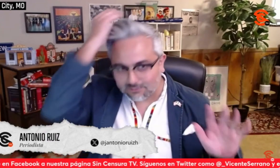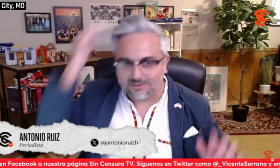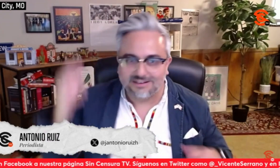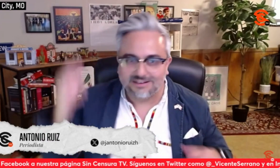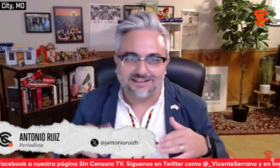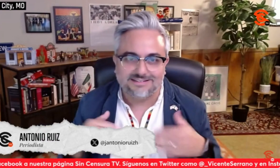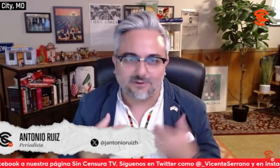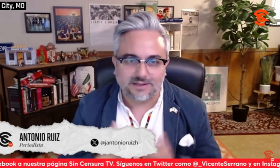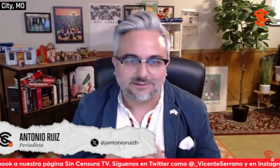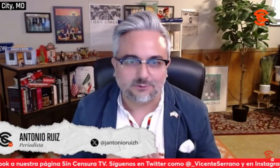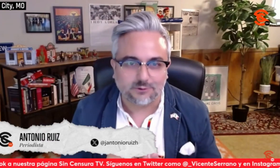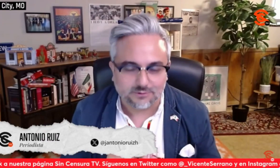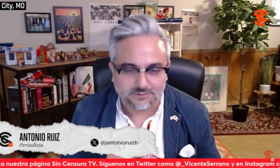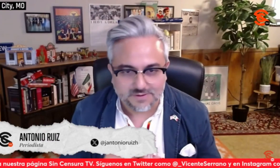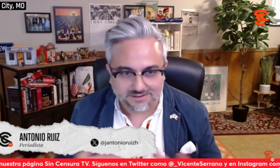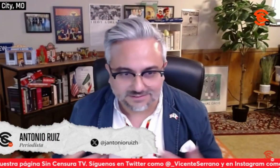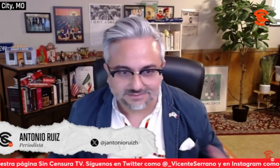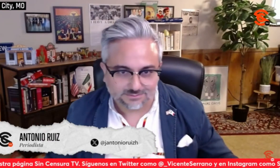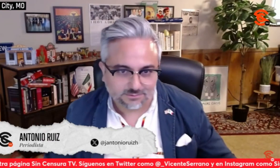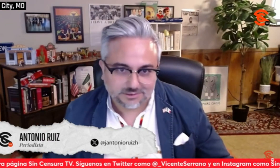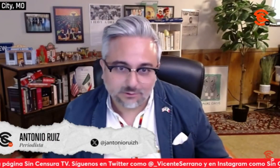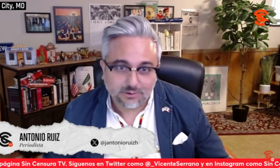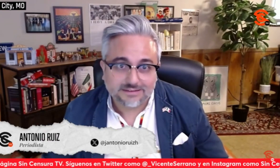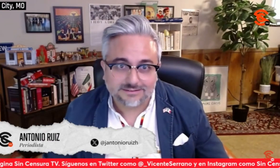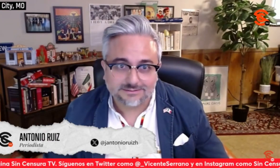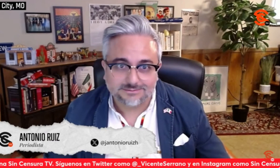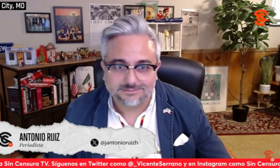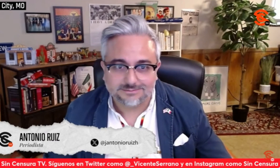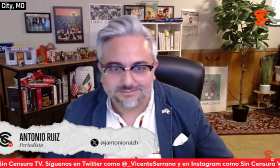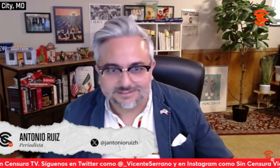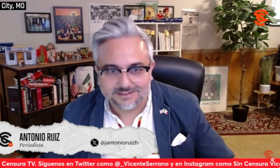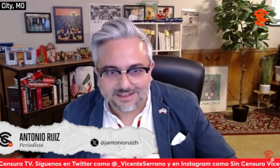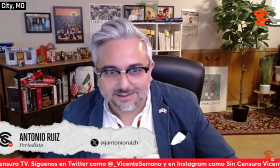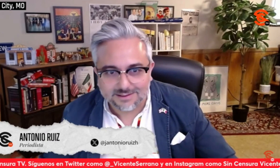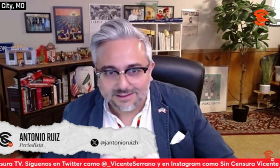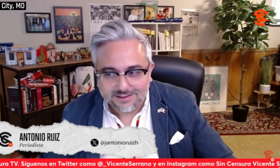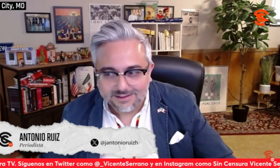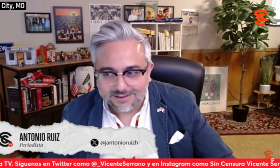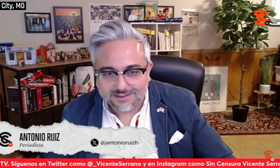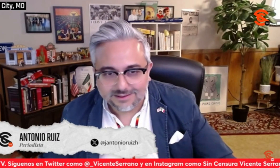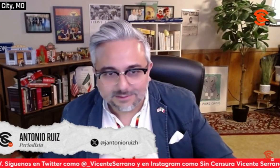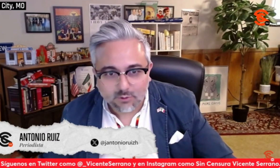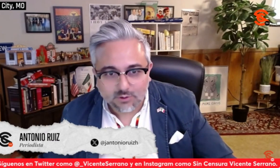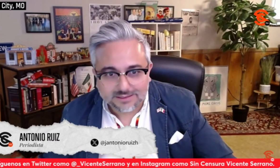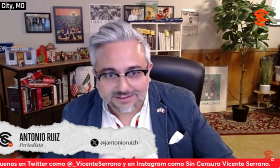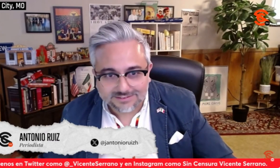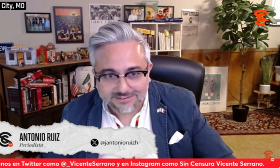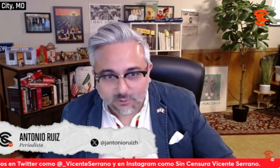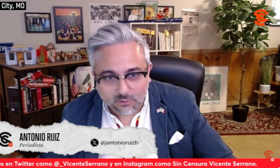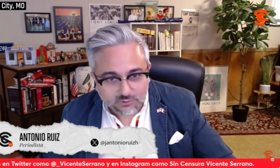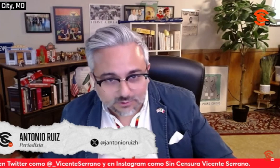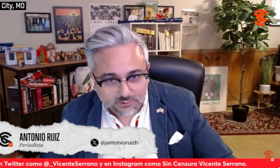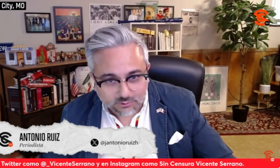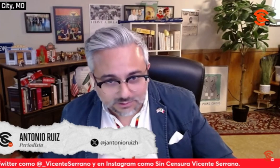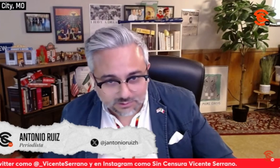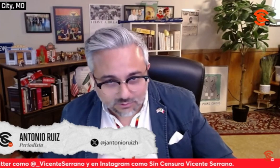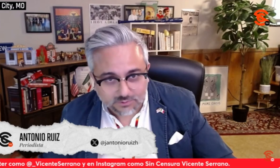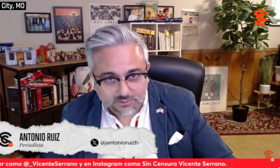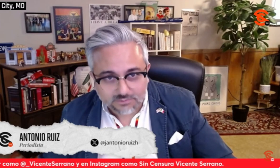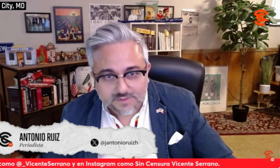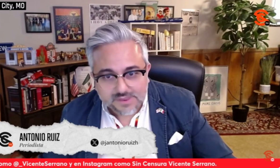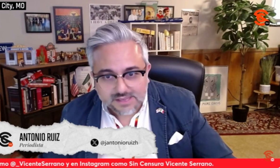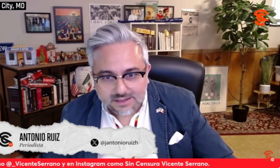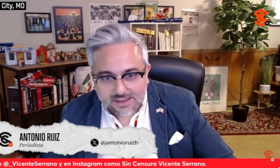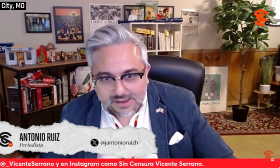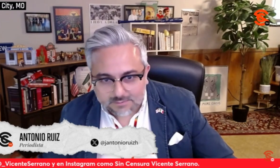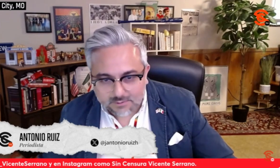Ojo, el que le dice arrogante soy yo, ¿no? Porque lo es, ¿no? Sería de hipócritas y neuróticos no ver lo obvio,